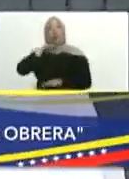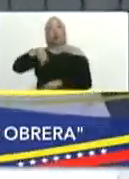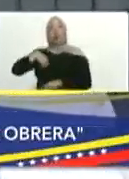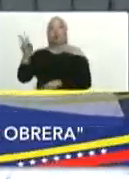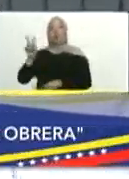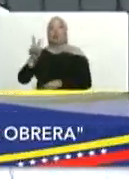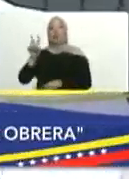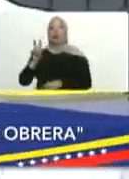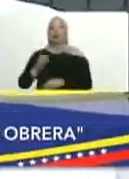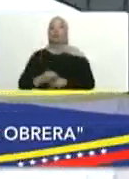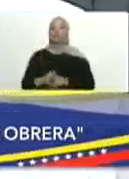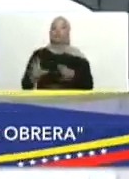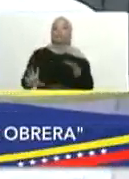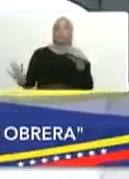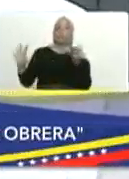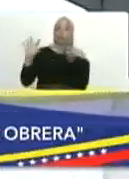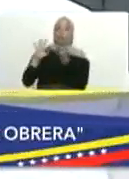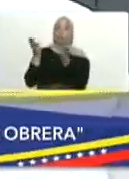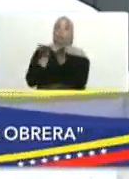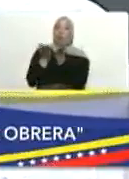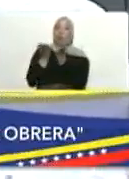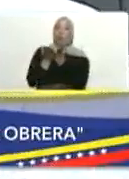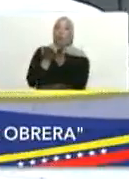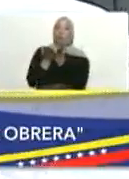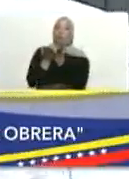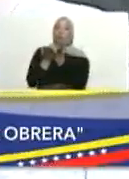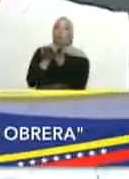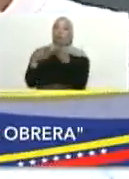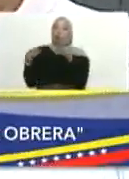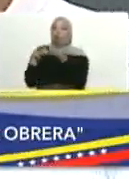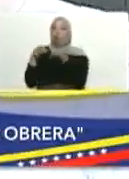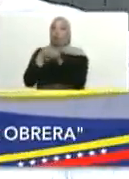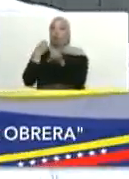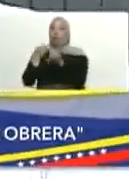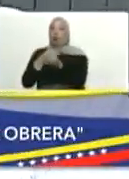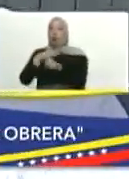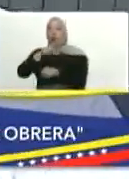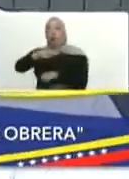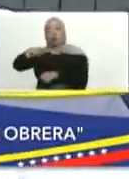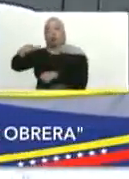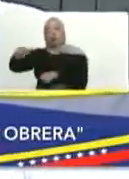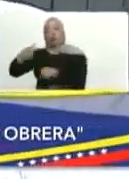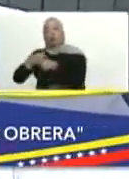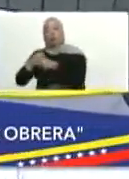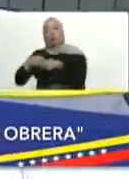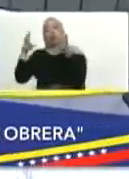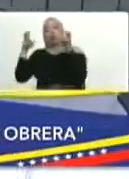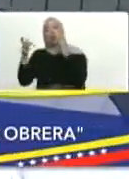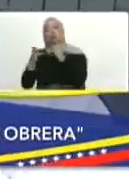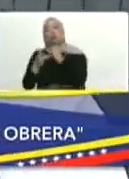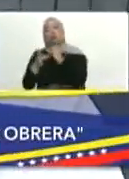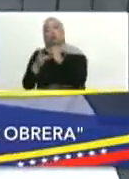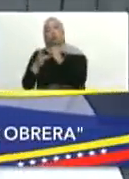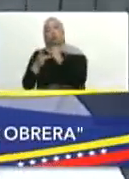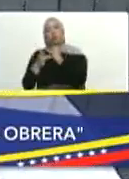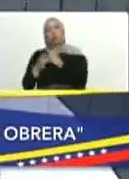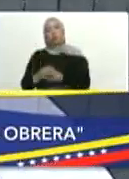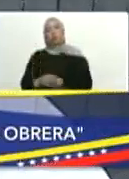Venezuela y la unión de esa clase Obrera con los sectores empresariales con la gente que toma Innovación que